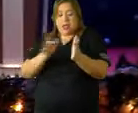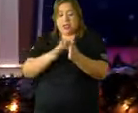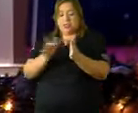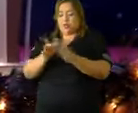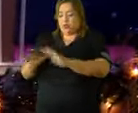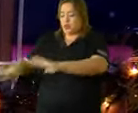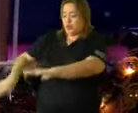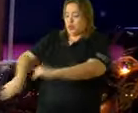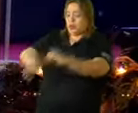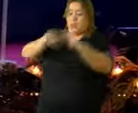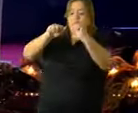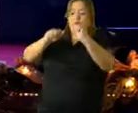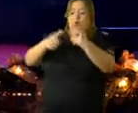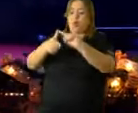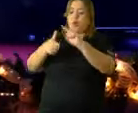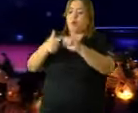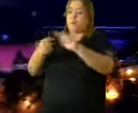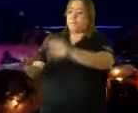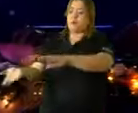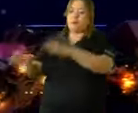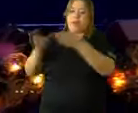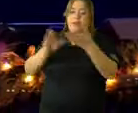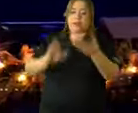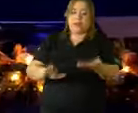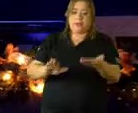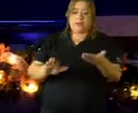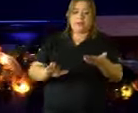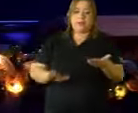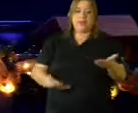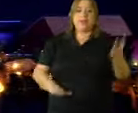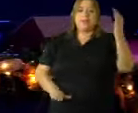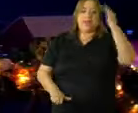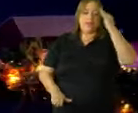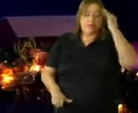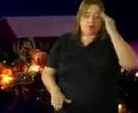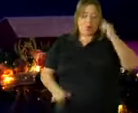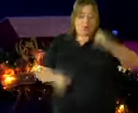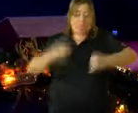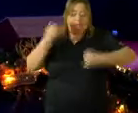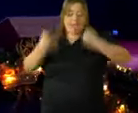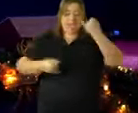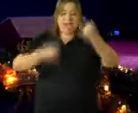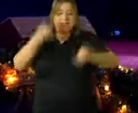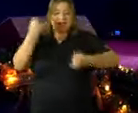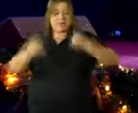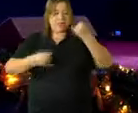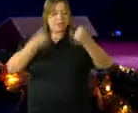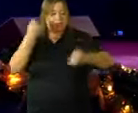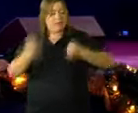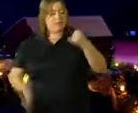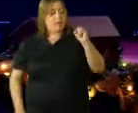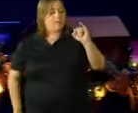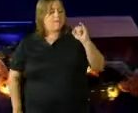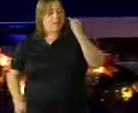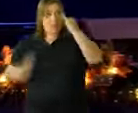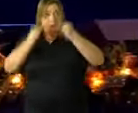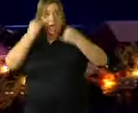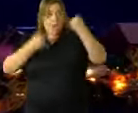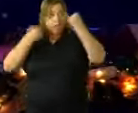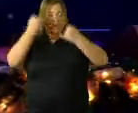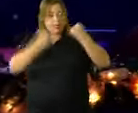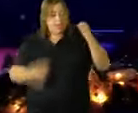De eso se trata. Cuando conocemos lo que dice Jeremías 29:11, mira lo que dice Dios: